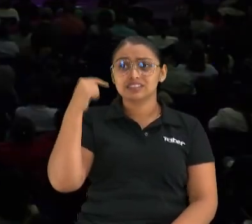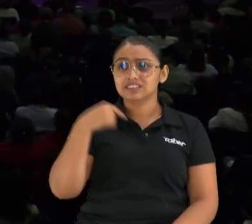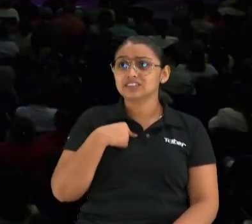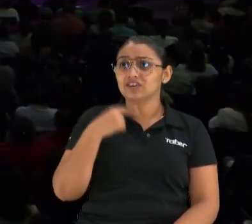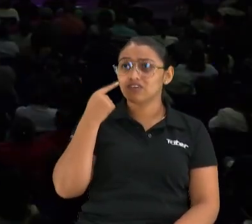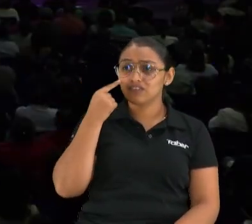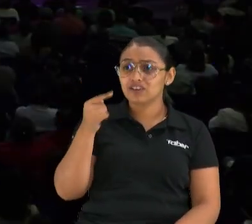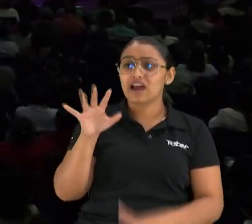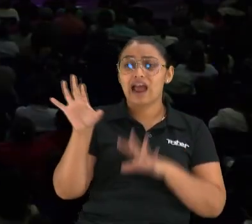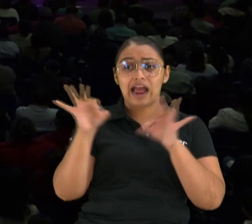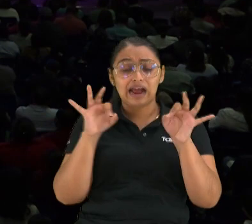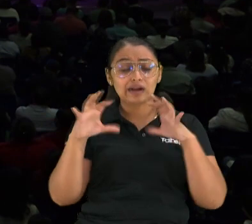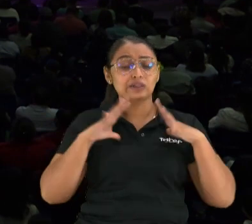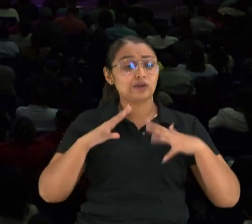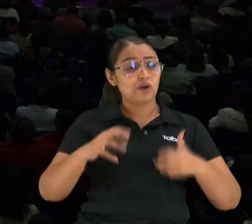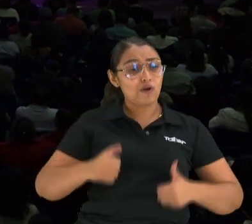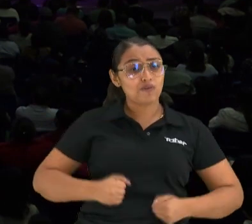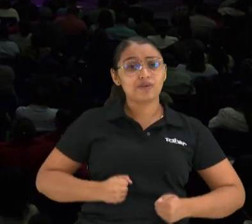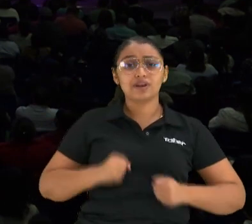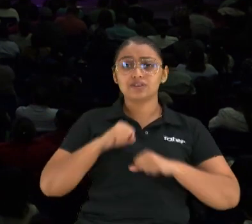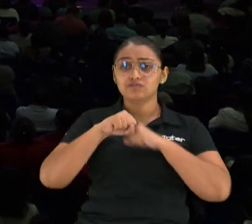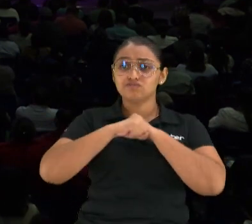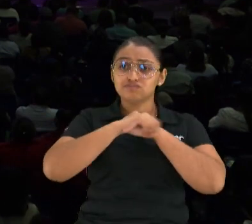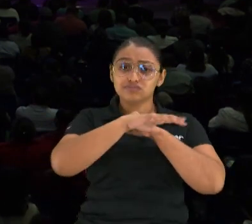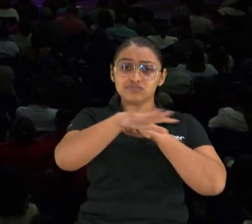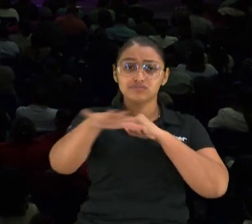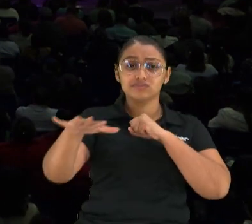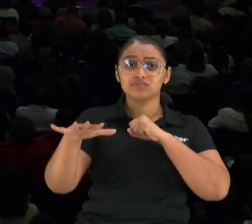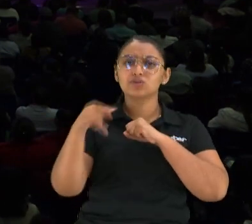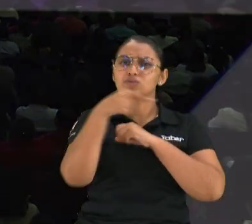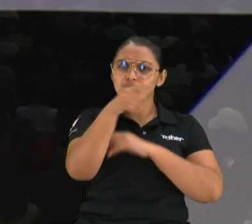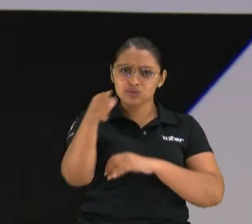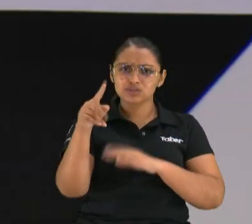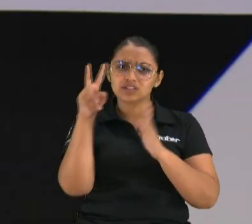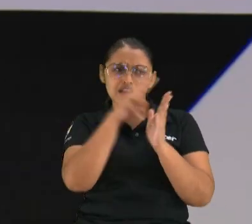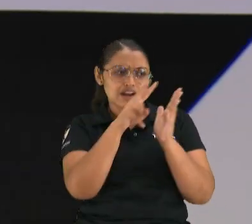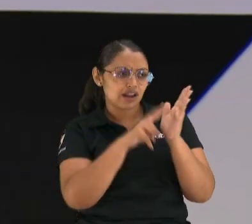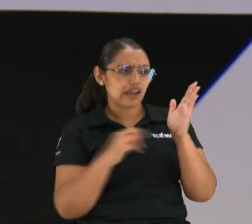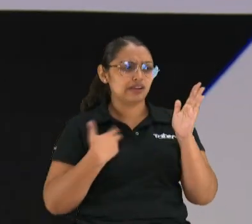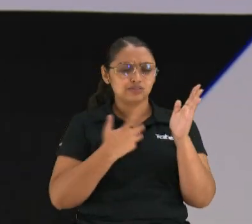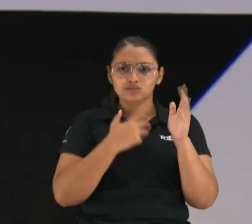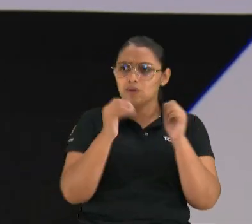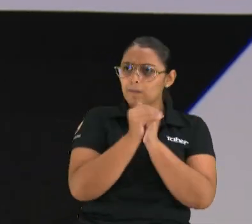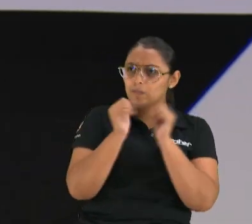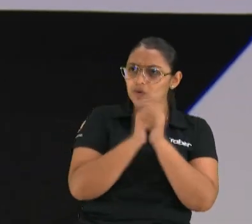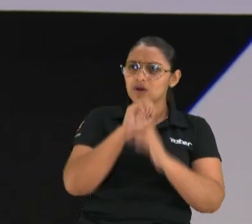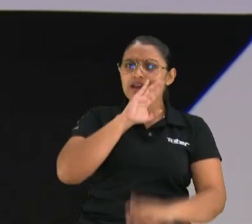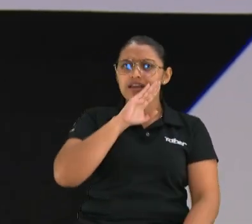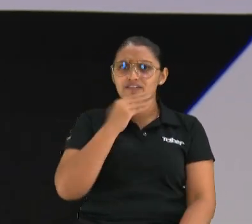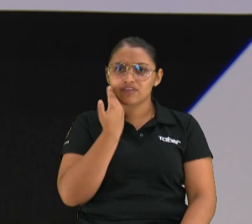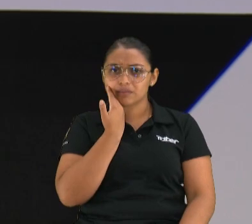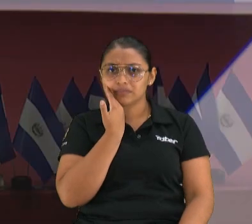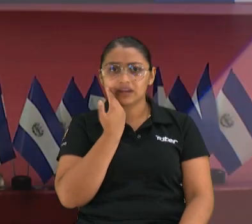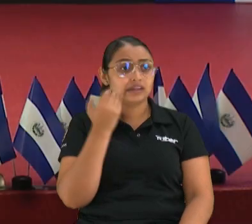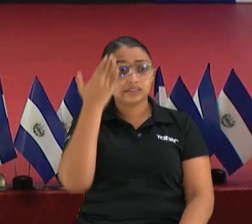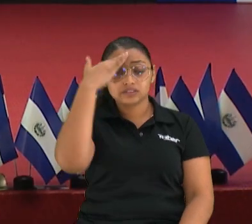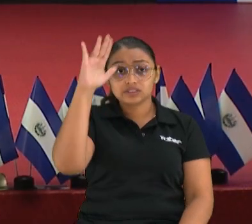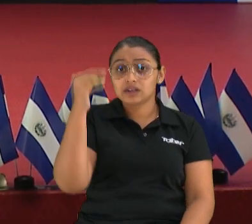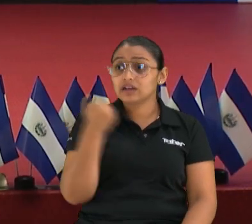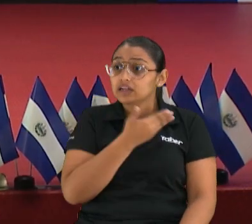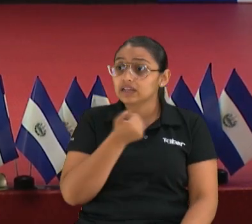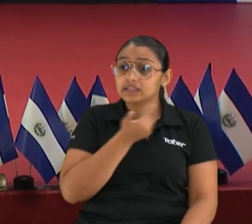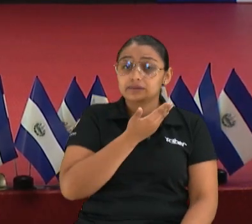Gobierno ya giró algunos comunicados por favor Léalo cómo vamos a tratar este problema Qué sucede si se agudiza